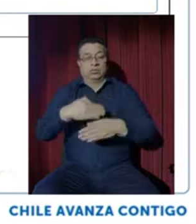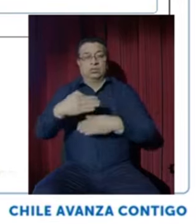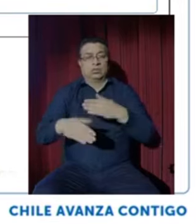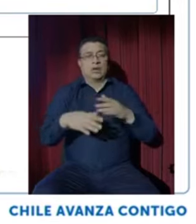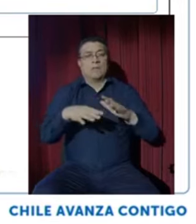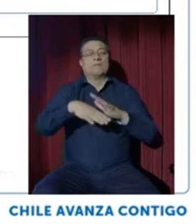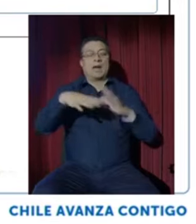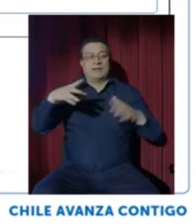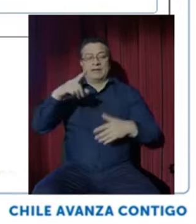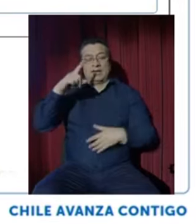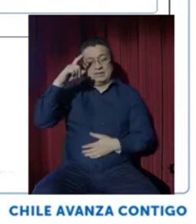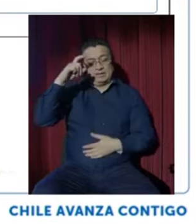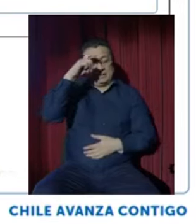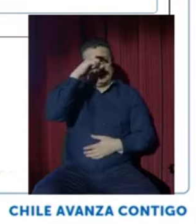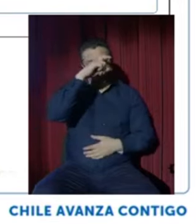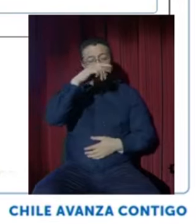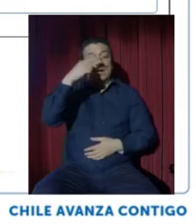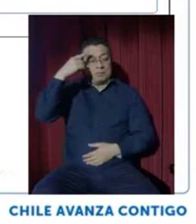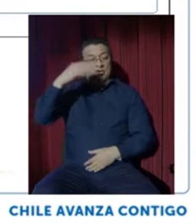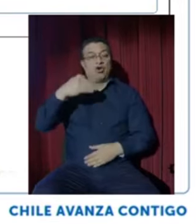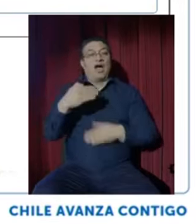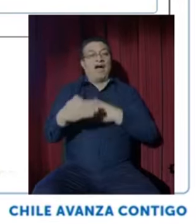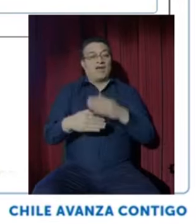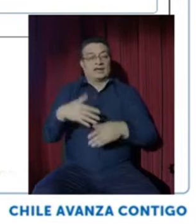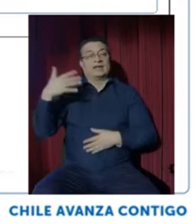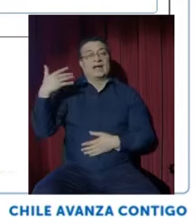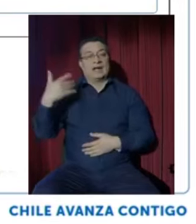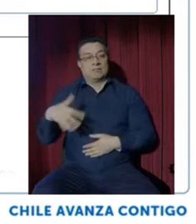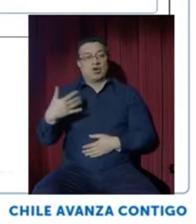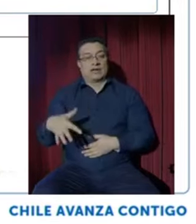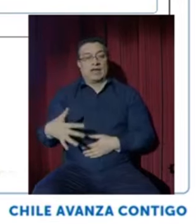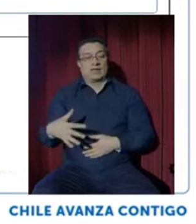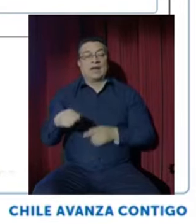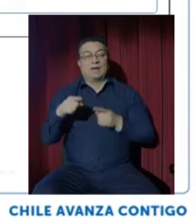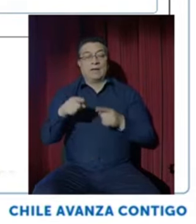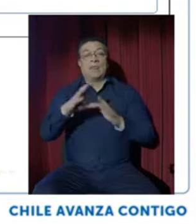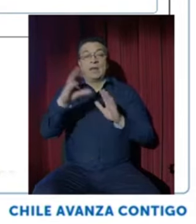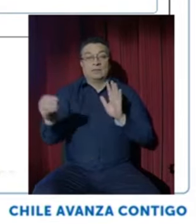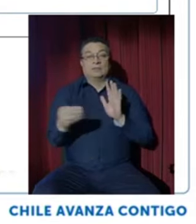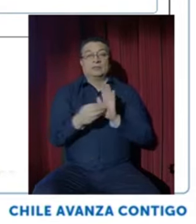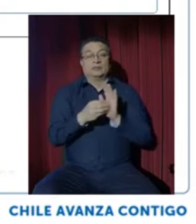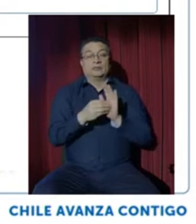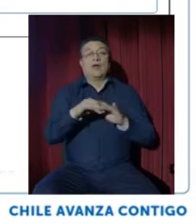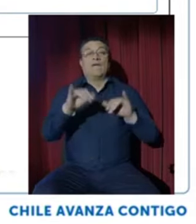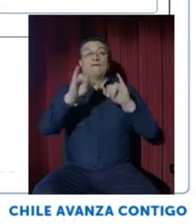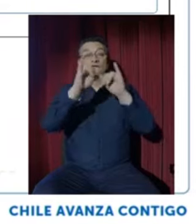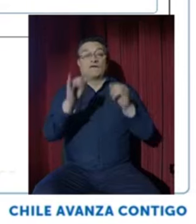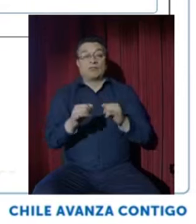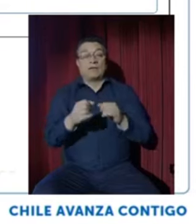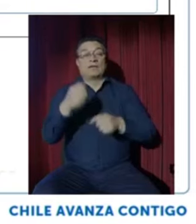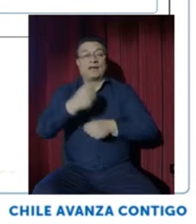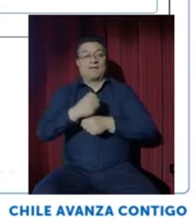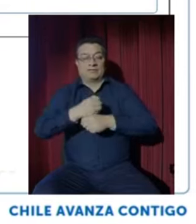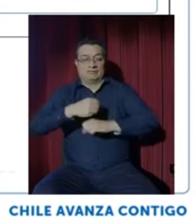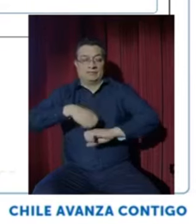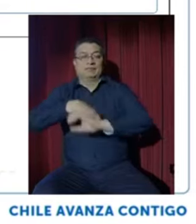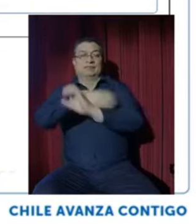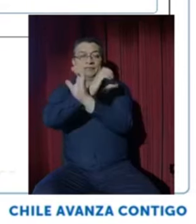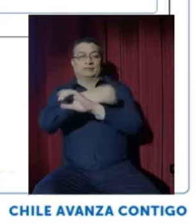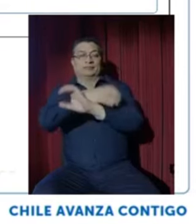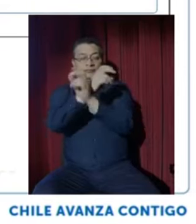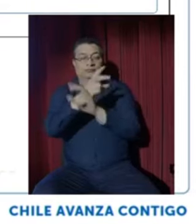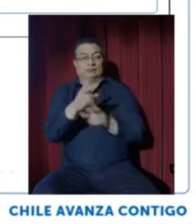costado bastante pero ya ha tenido avances importantes eh la implementación de la modalidad del teletrabajo y